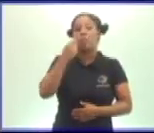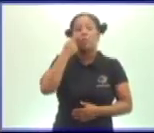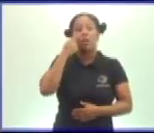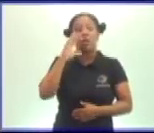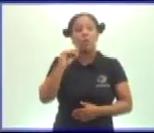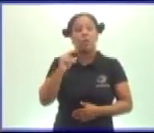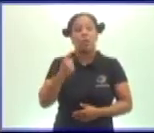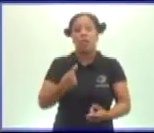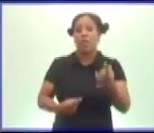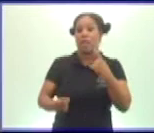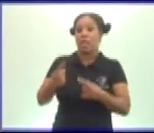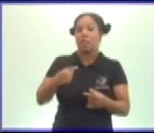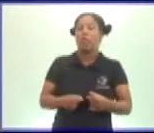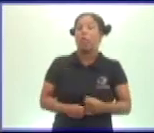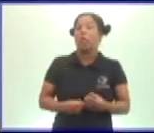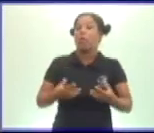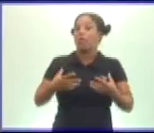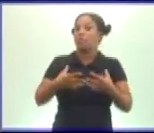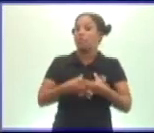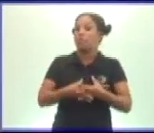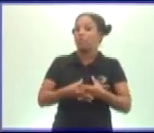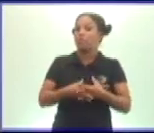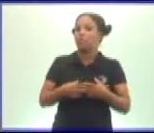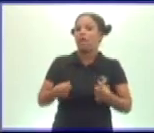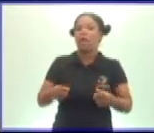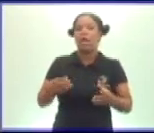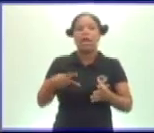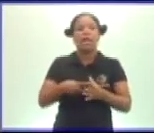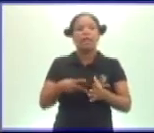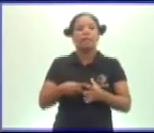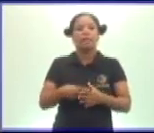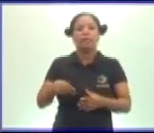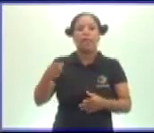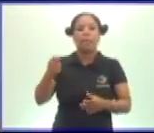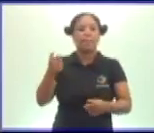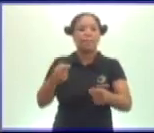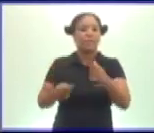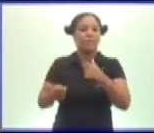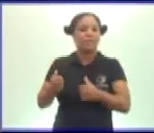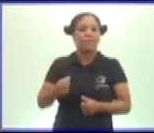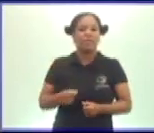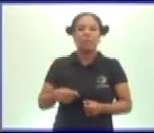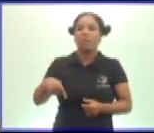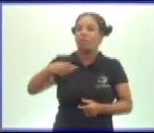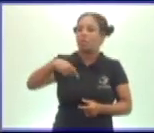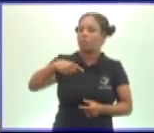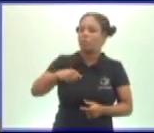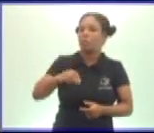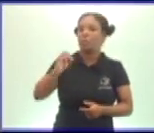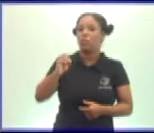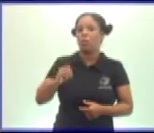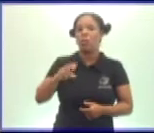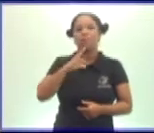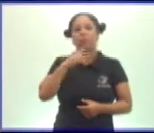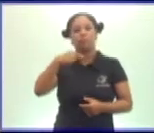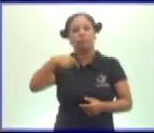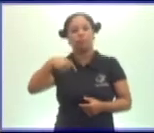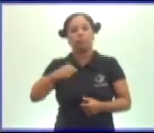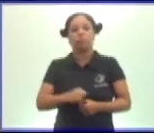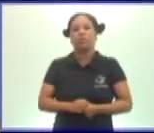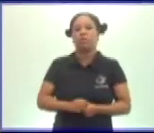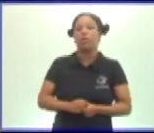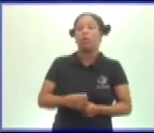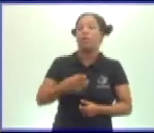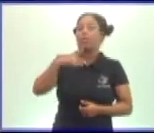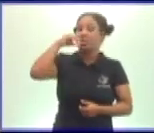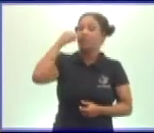las interacciones que se producen entre las partículas del soluto y el disolvente, así como las energías involucradas en cada